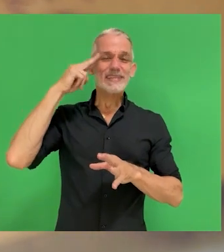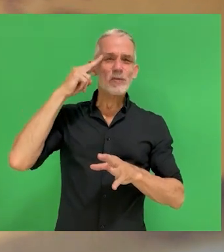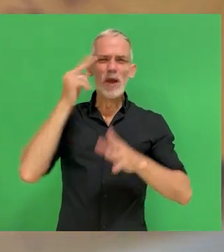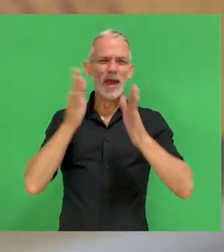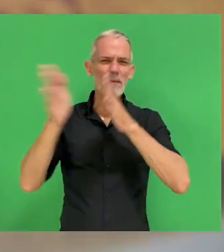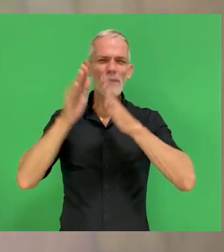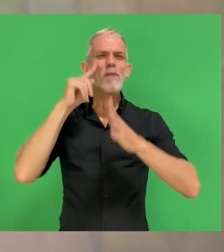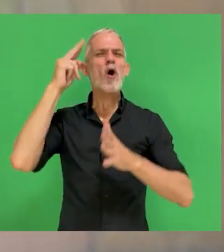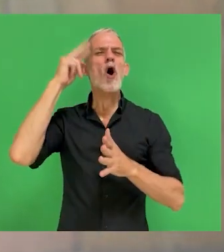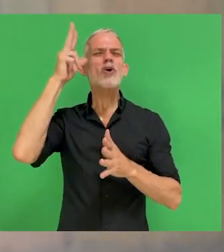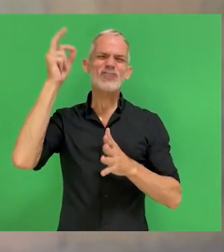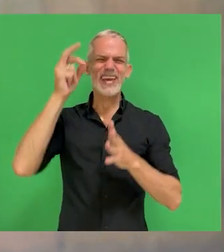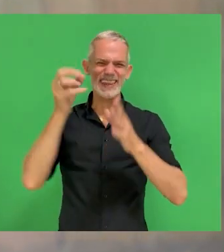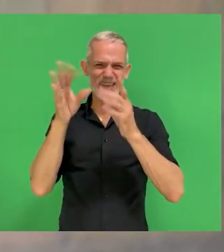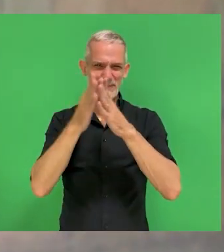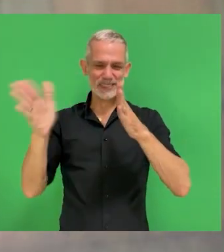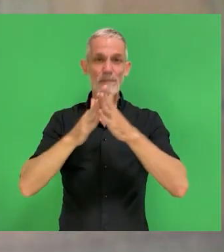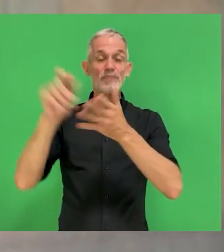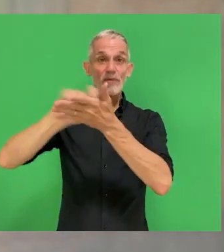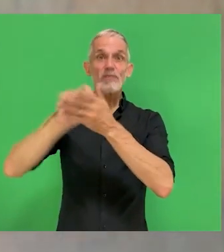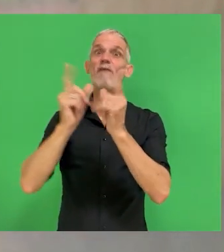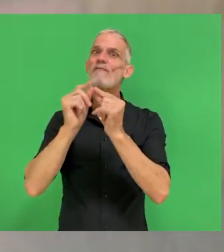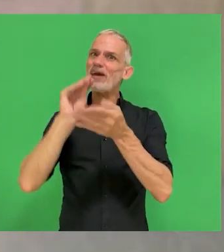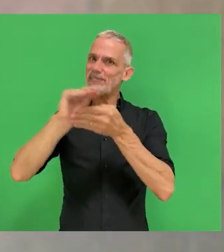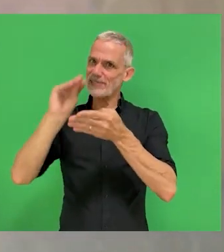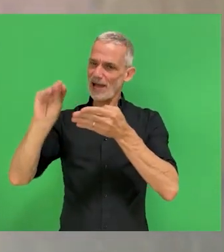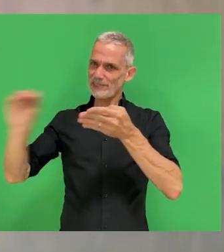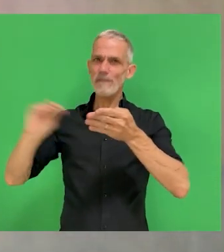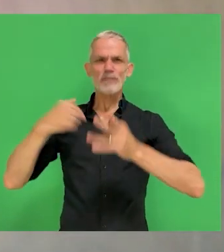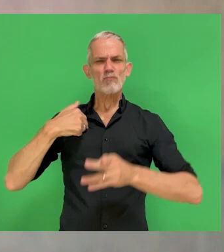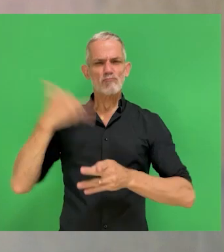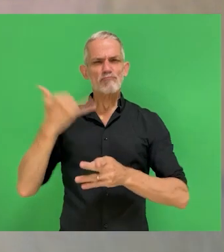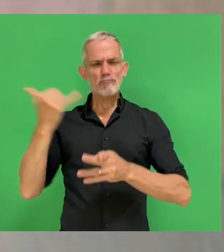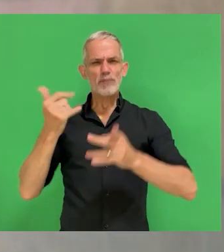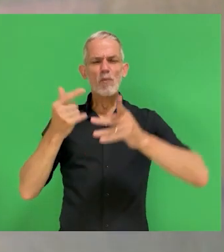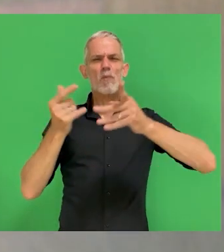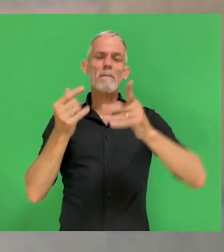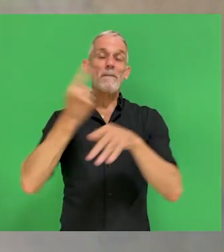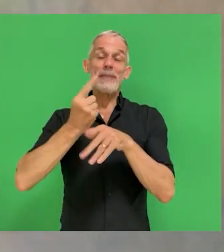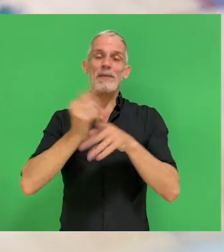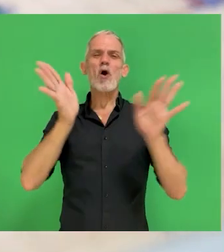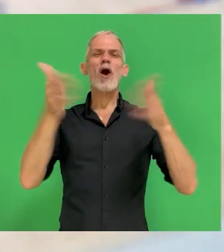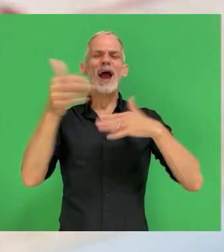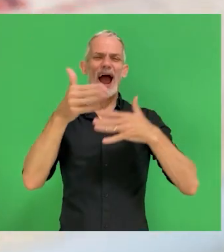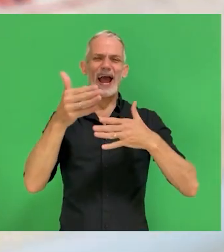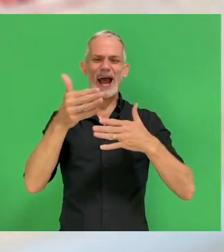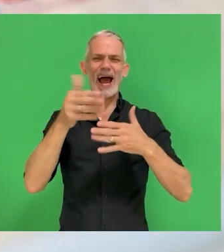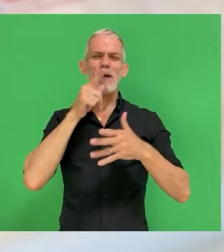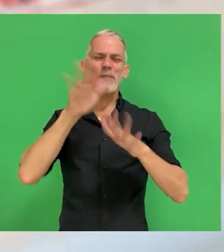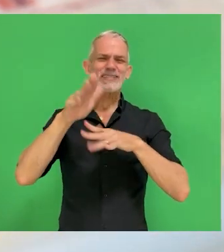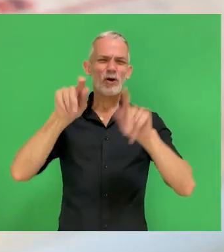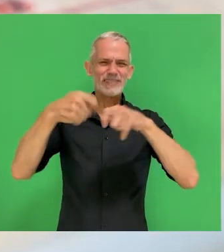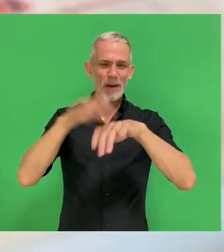del 80. Casi todas las cartas están fechadas. Yo las tenía en un principio en una caja, así